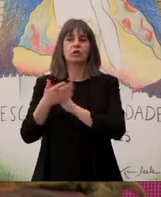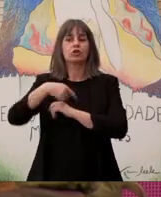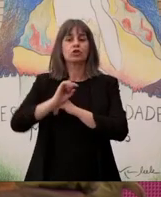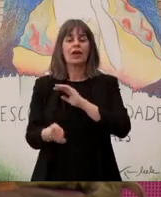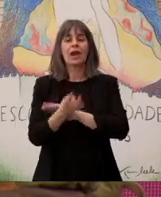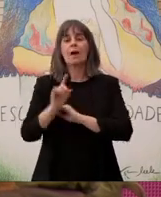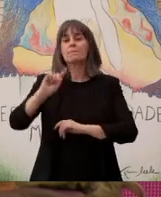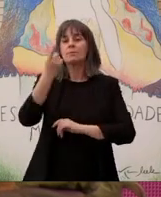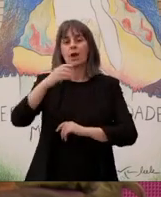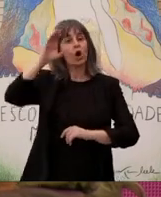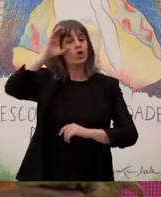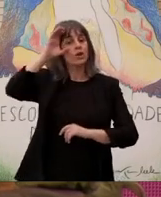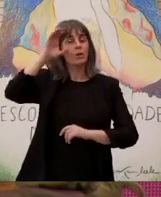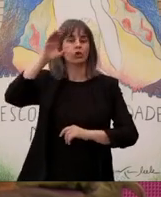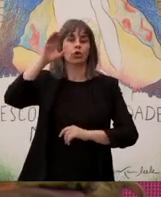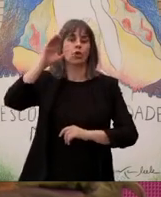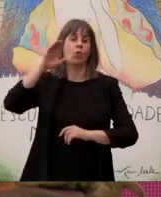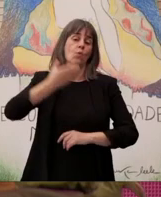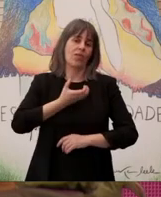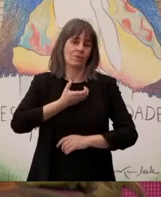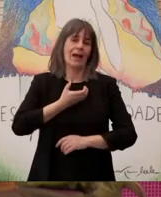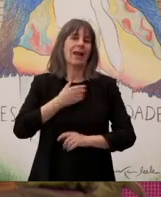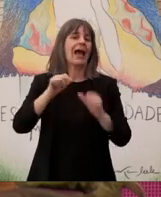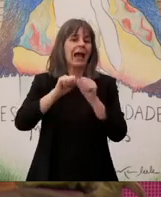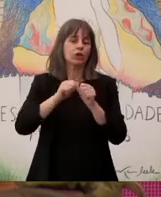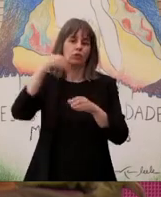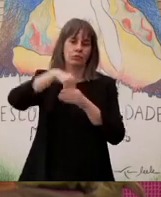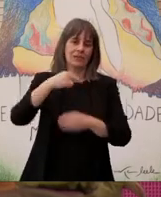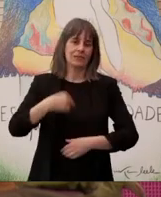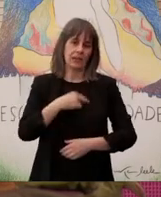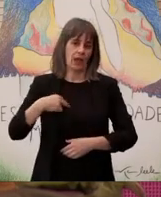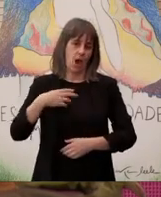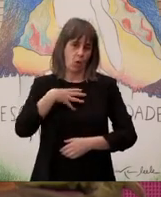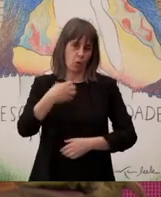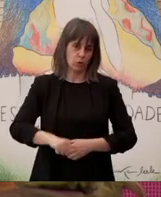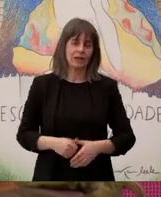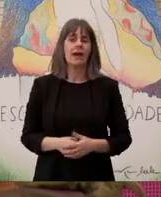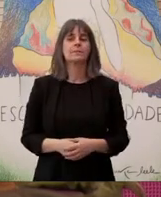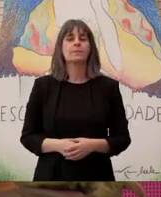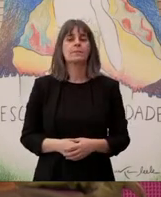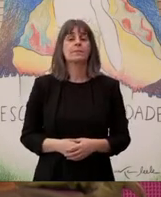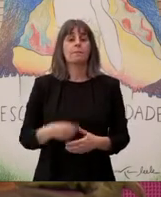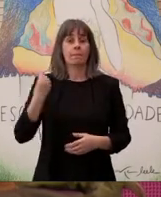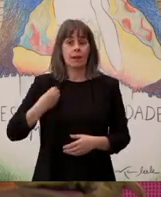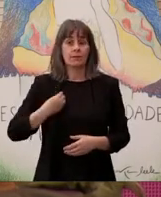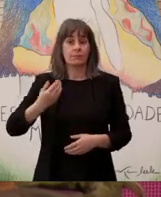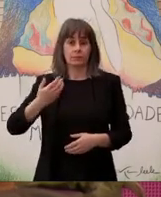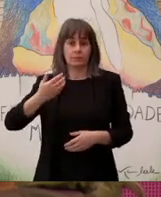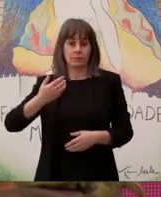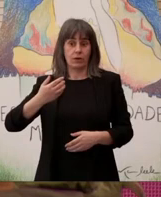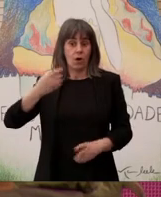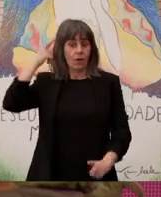municipal de género para Santiago de Compostela que para hacer políticas públicas necesita saber los datos